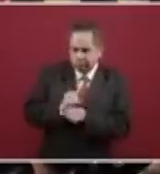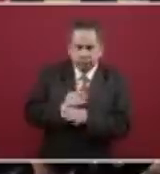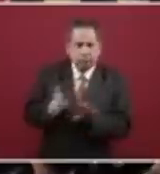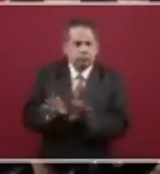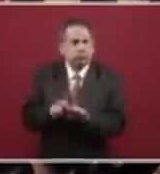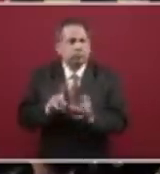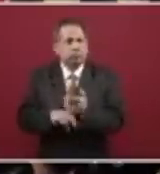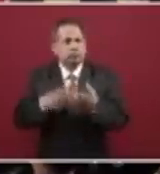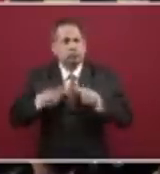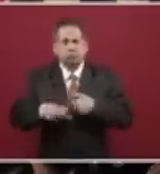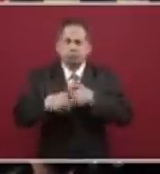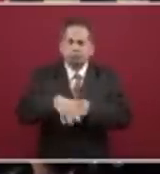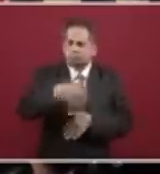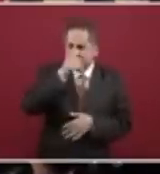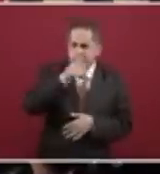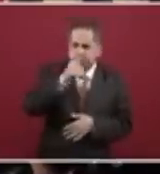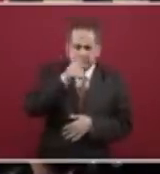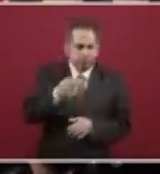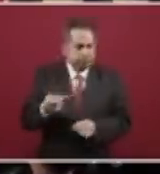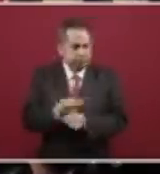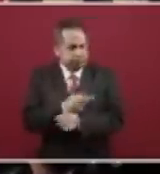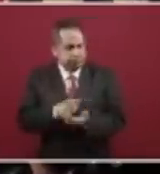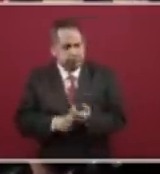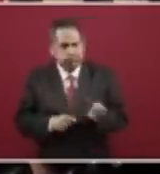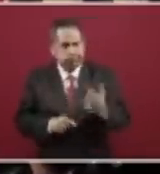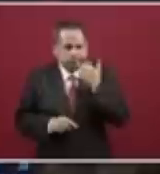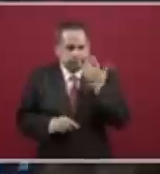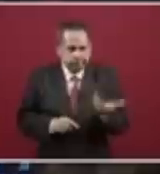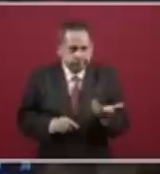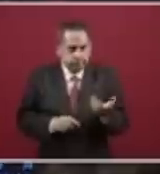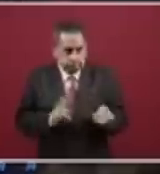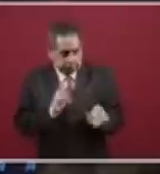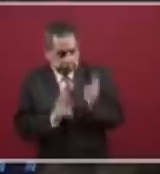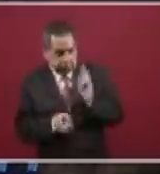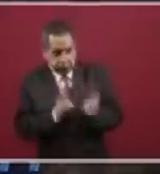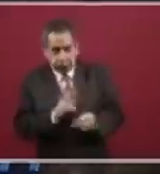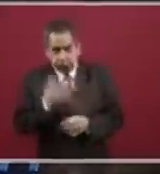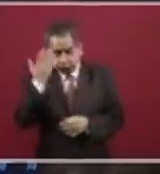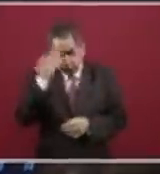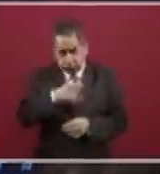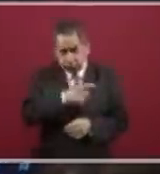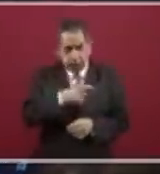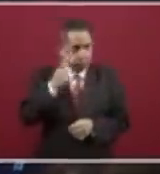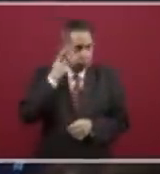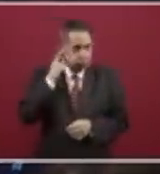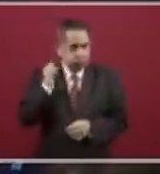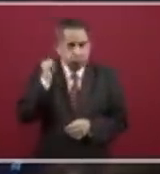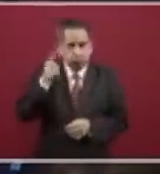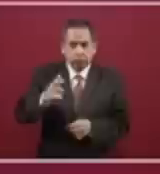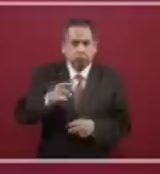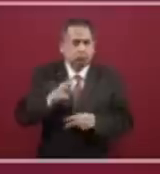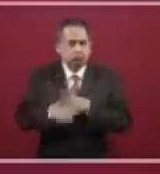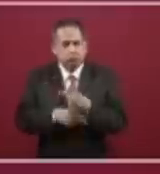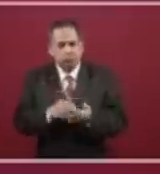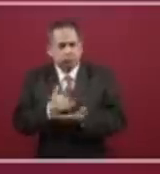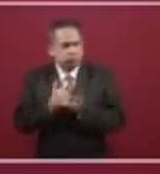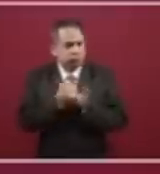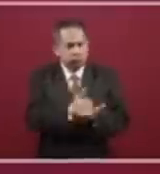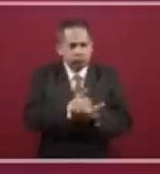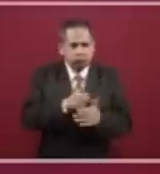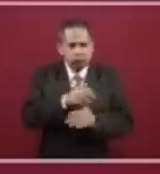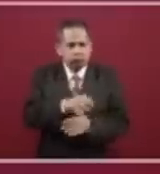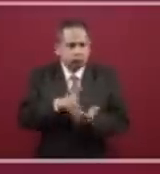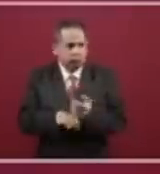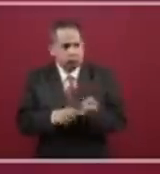los manifestantes y si el gobierno de méxico ya ya sabe ya tiene decidido lo que se va a hacer en este